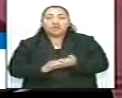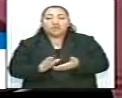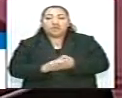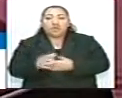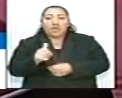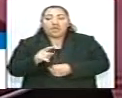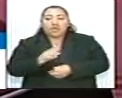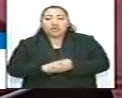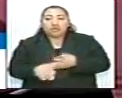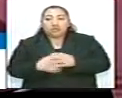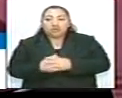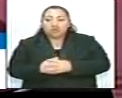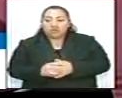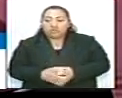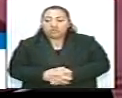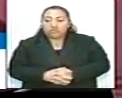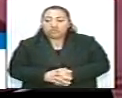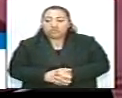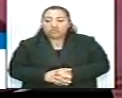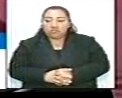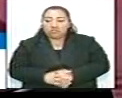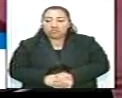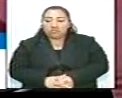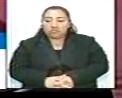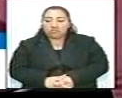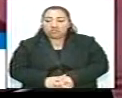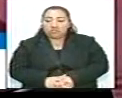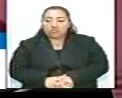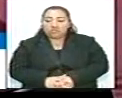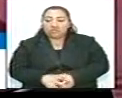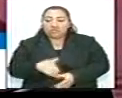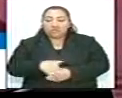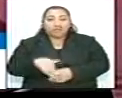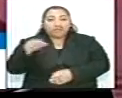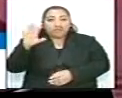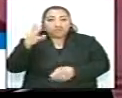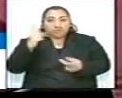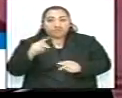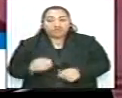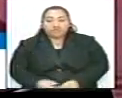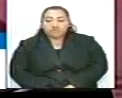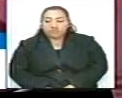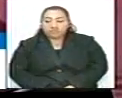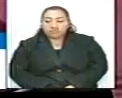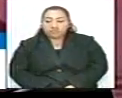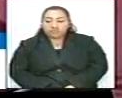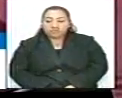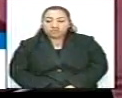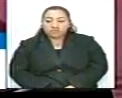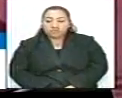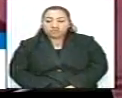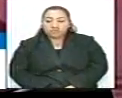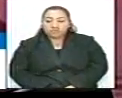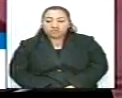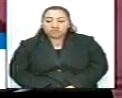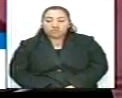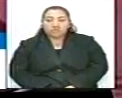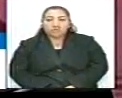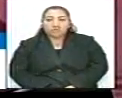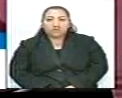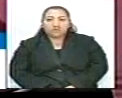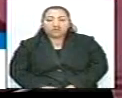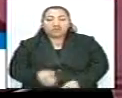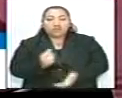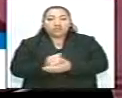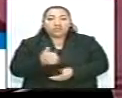acta para ejecutar los acuerdos. Al voto, colegas congresistas, se aprueba el acta,